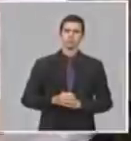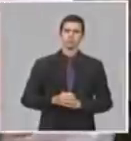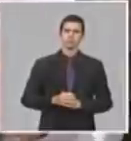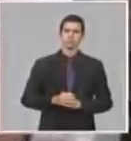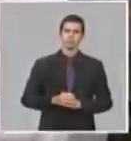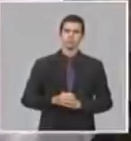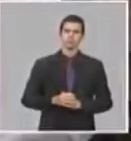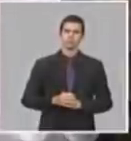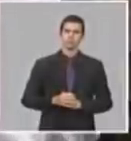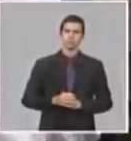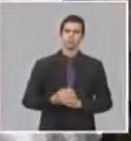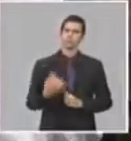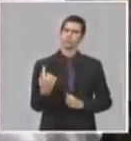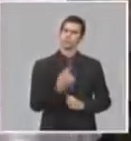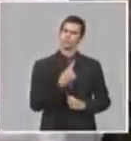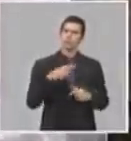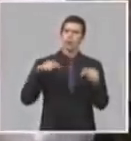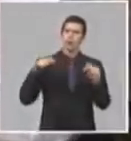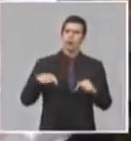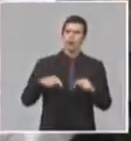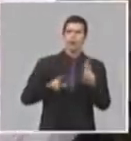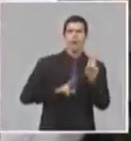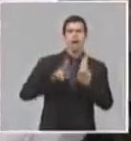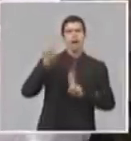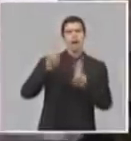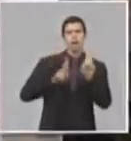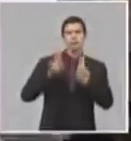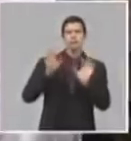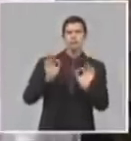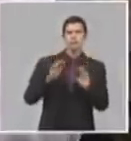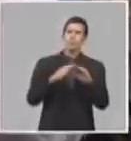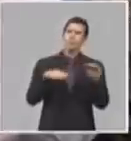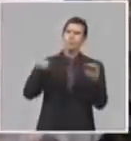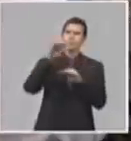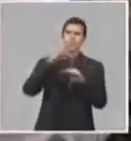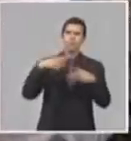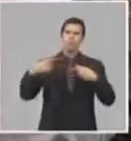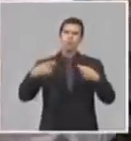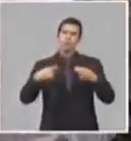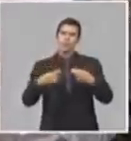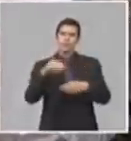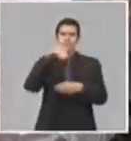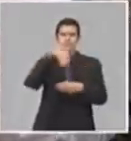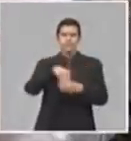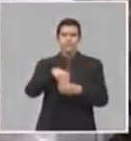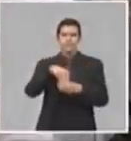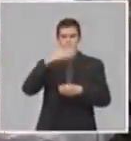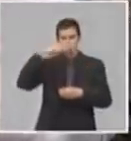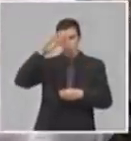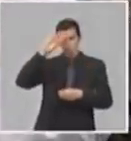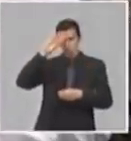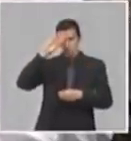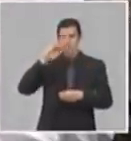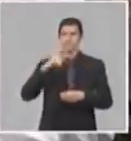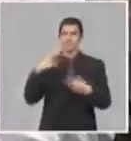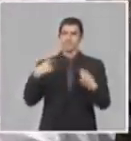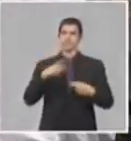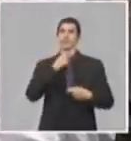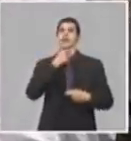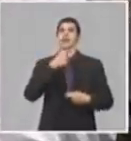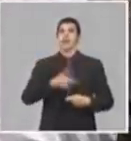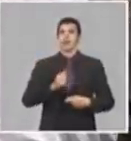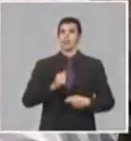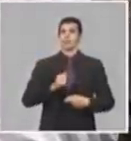de una gama de productos que permita tener un nivel de respuesta inmediata, porque ese es el otro problema de los insumos, que usted le hace falta la